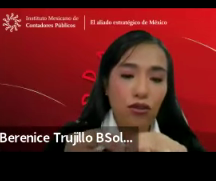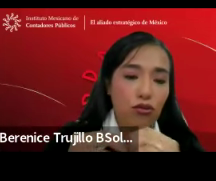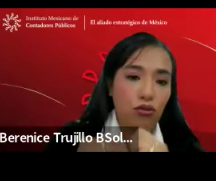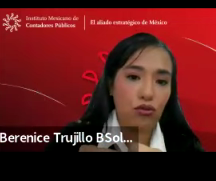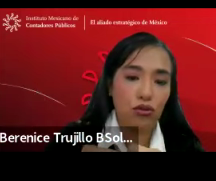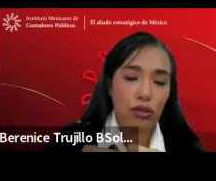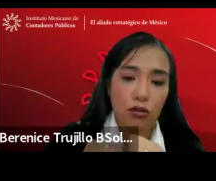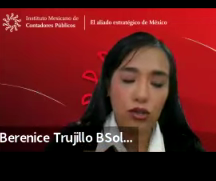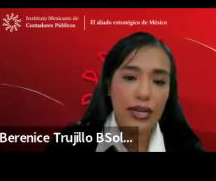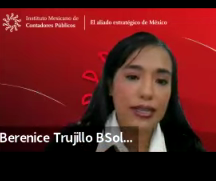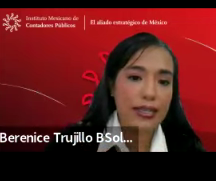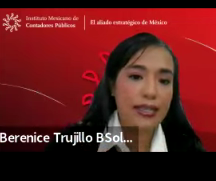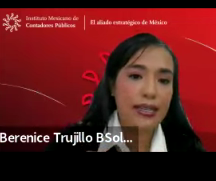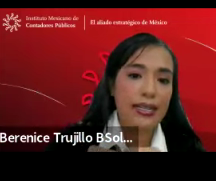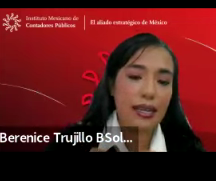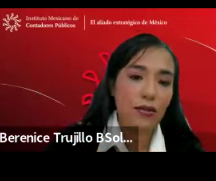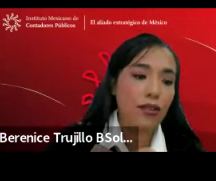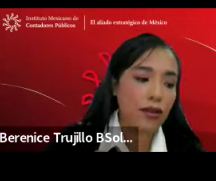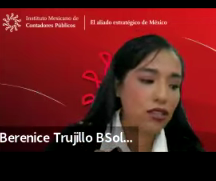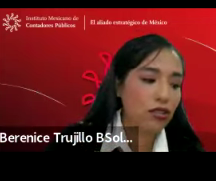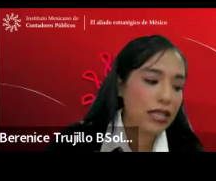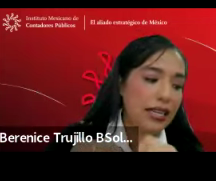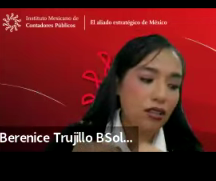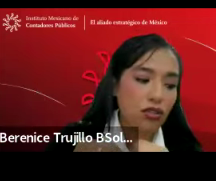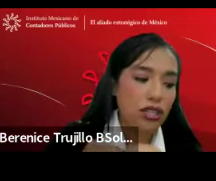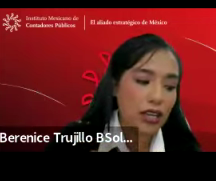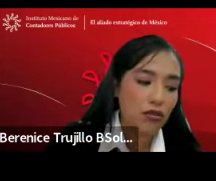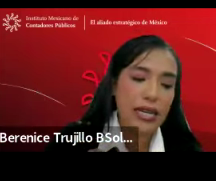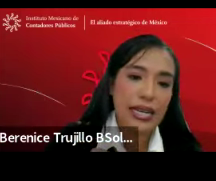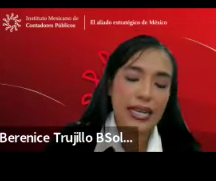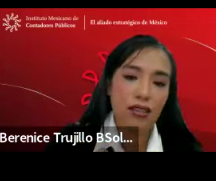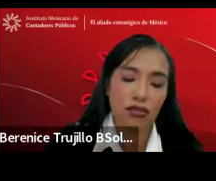si alguno de sus clientes les da una donación de